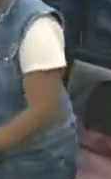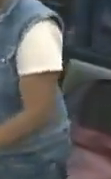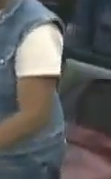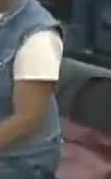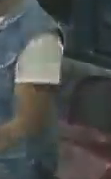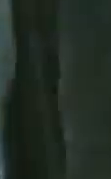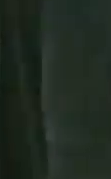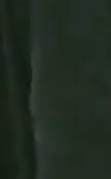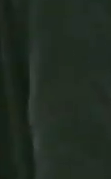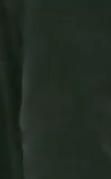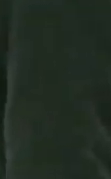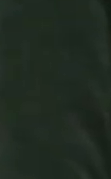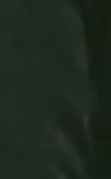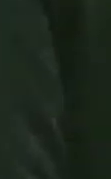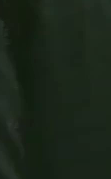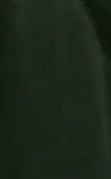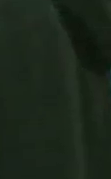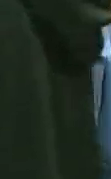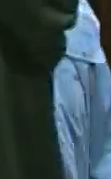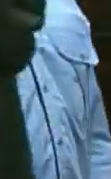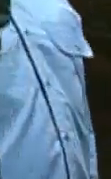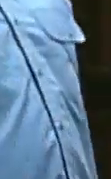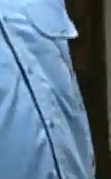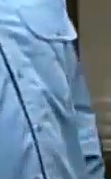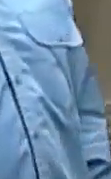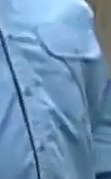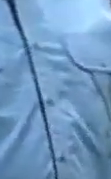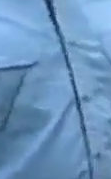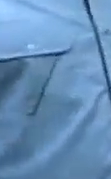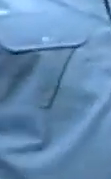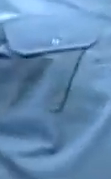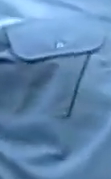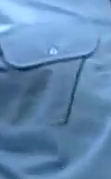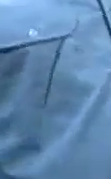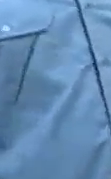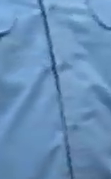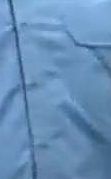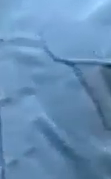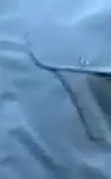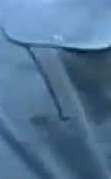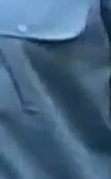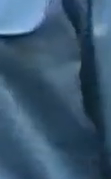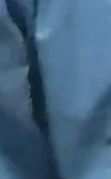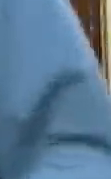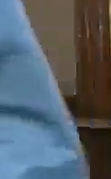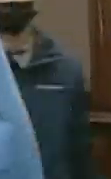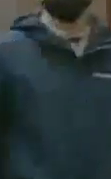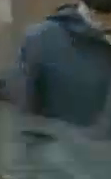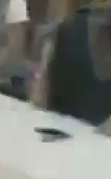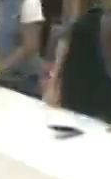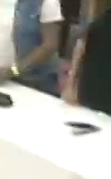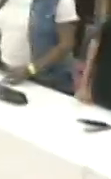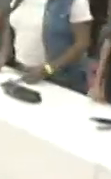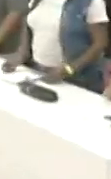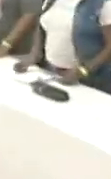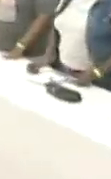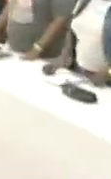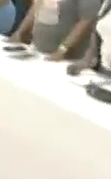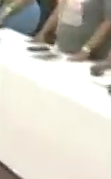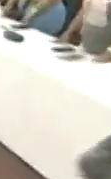para las Comunas y Movimientos Sociales, Jorge Arriaza, así como también el vicepresidente sectorial para el Socialismo Social y Territorial,